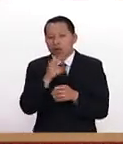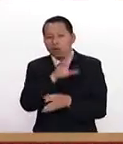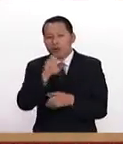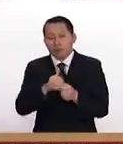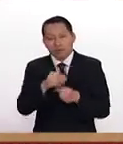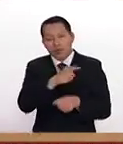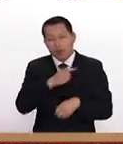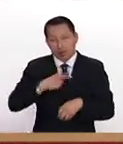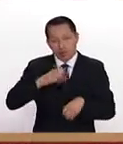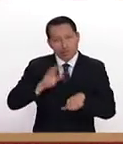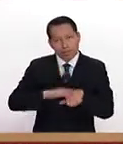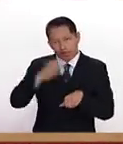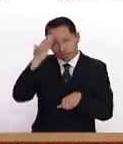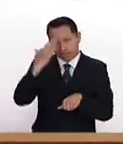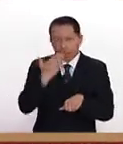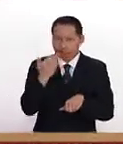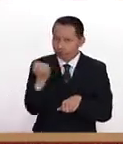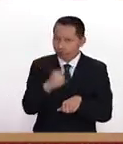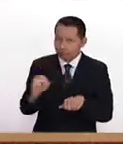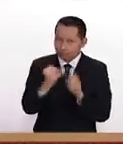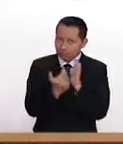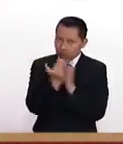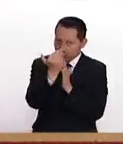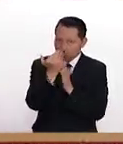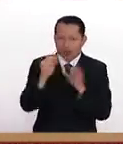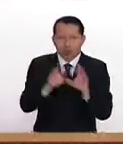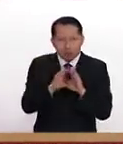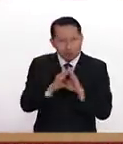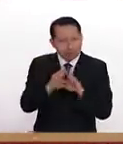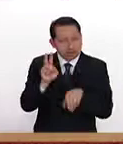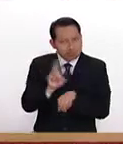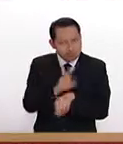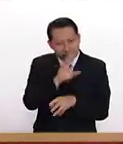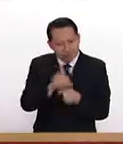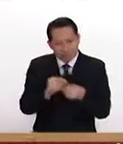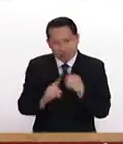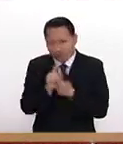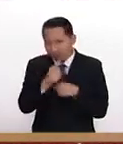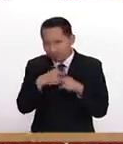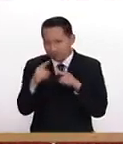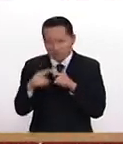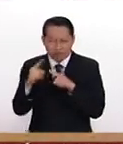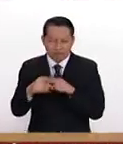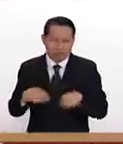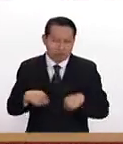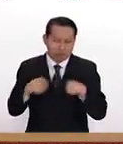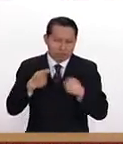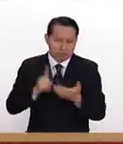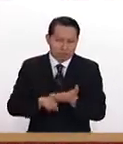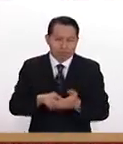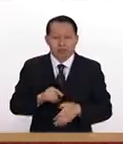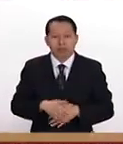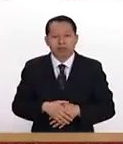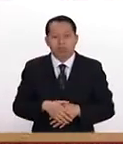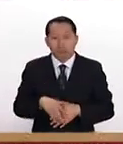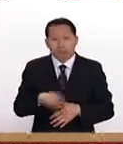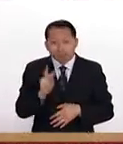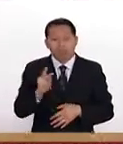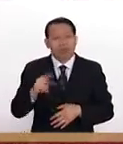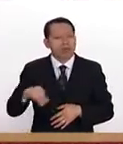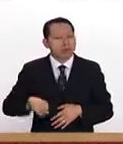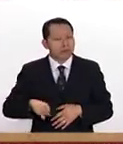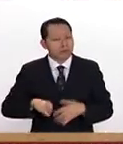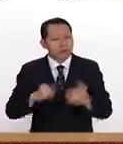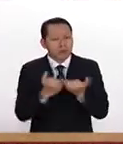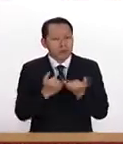capacidades no de operación de resolución de estos grandes conflictos que se viven en el país pero es interesante también como de